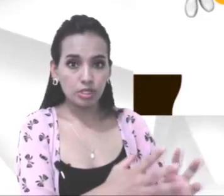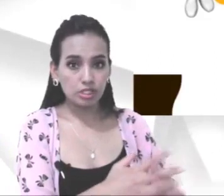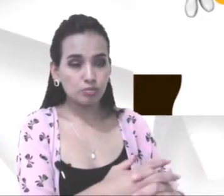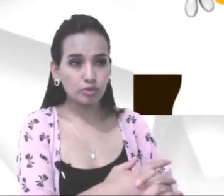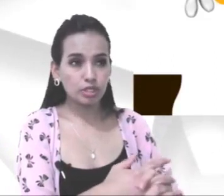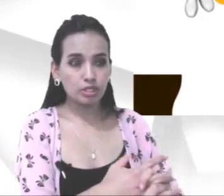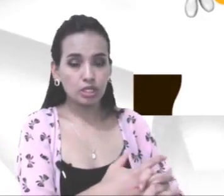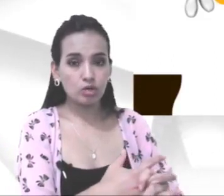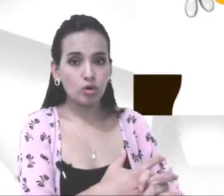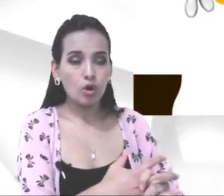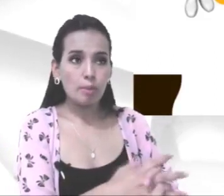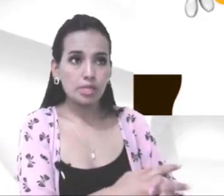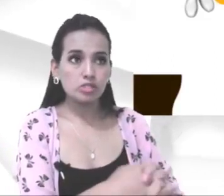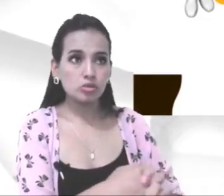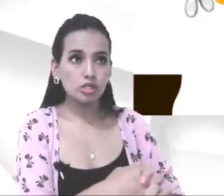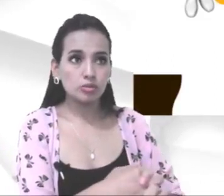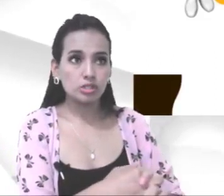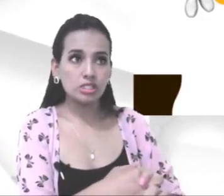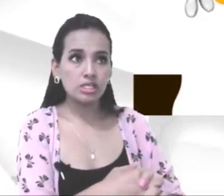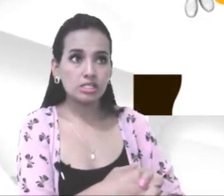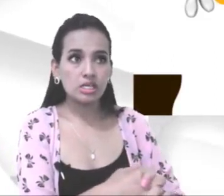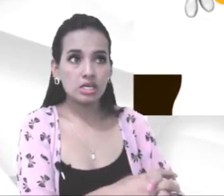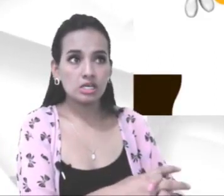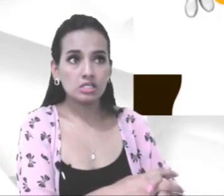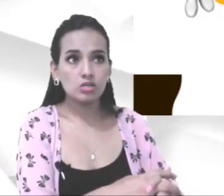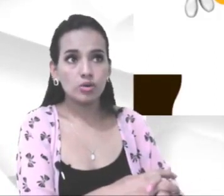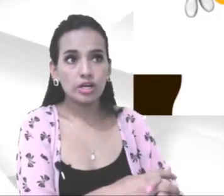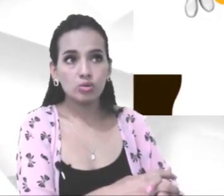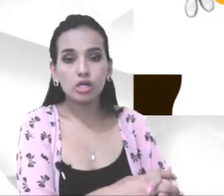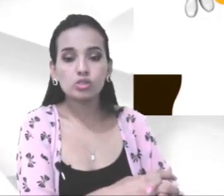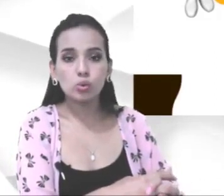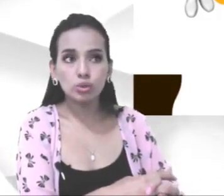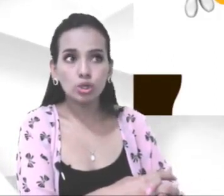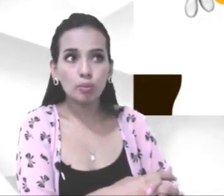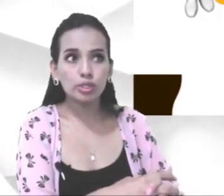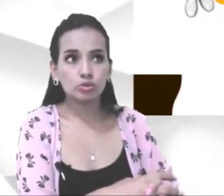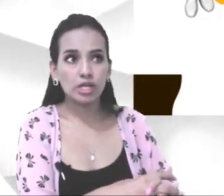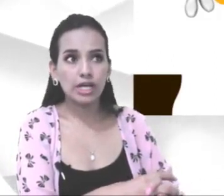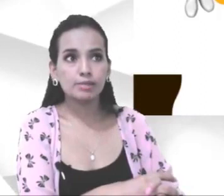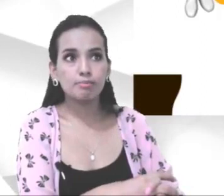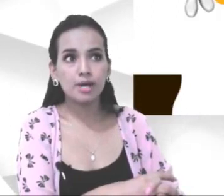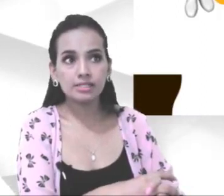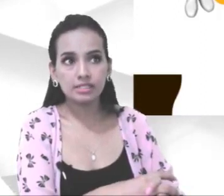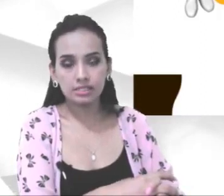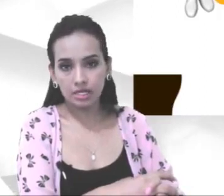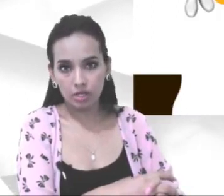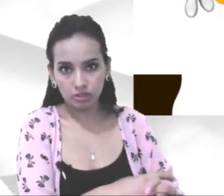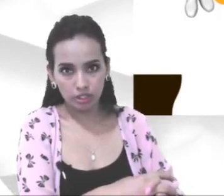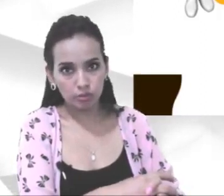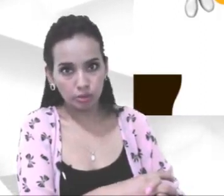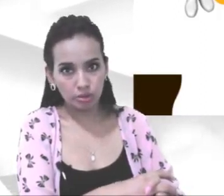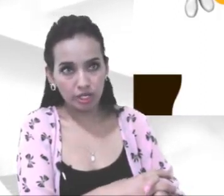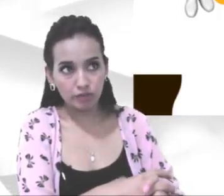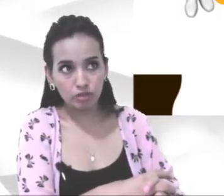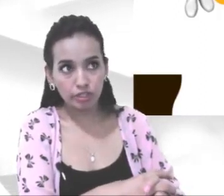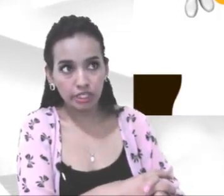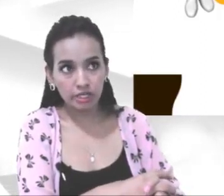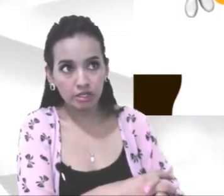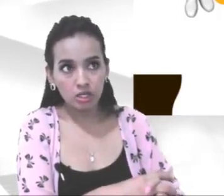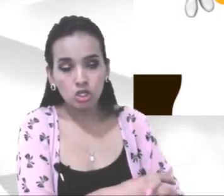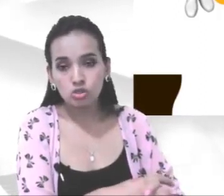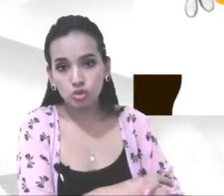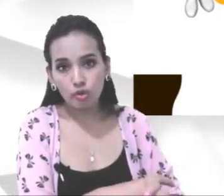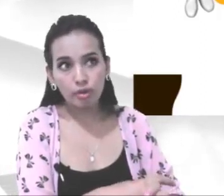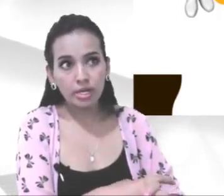pero también es importante que lo mencionemos y es que es sin lugar a dudas uno de los personajes más destacados en el mundo de la biología